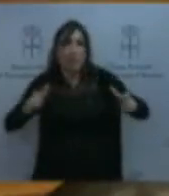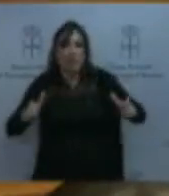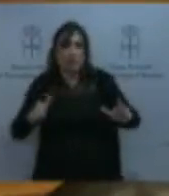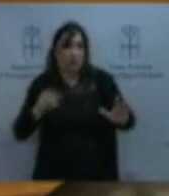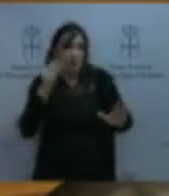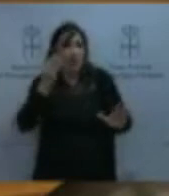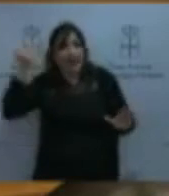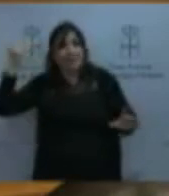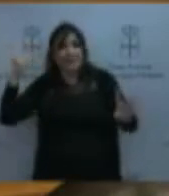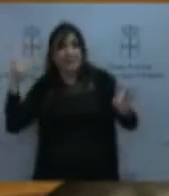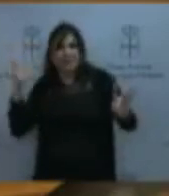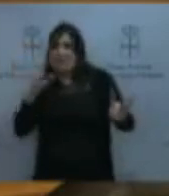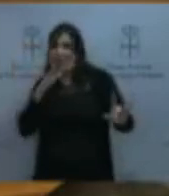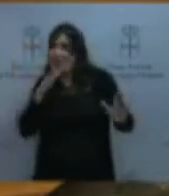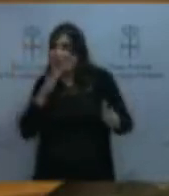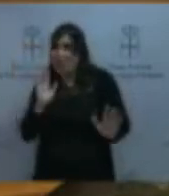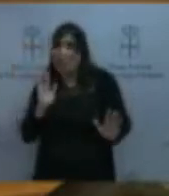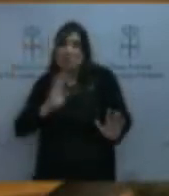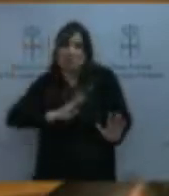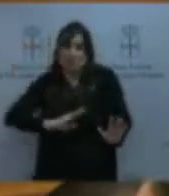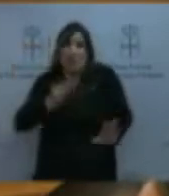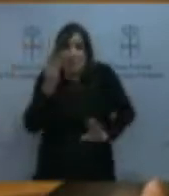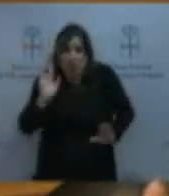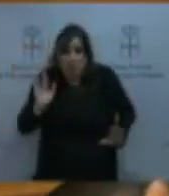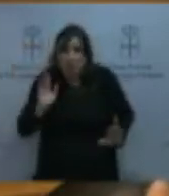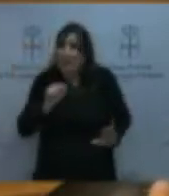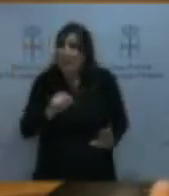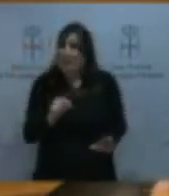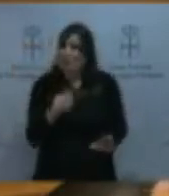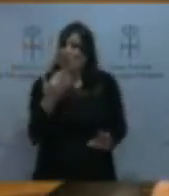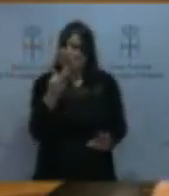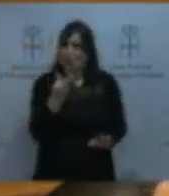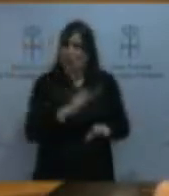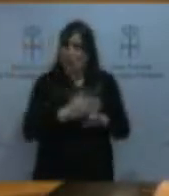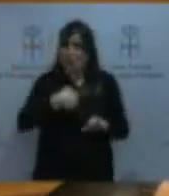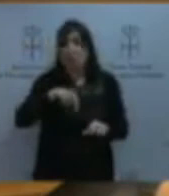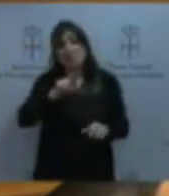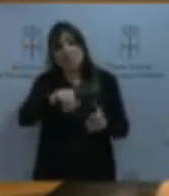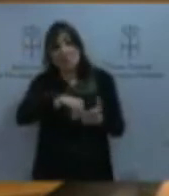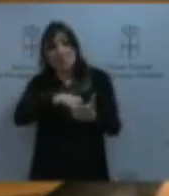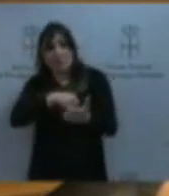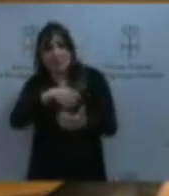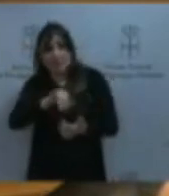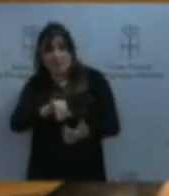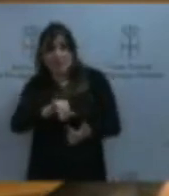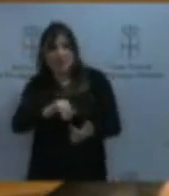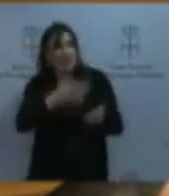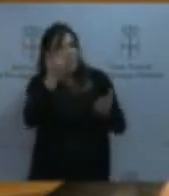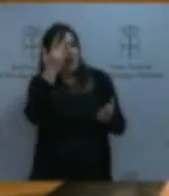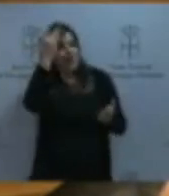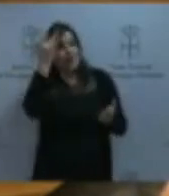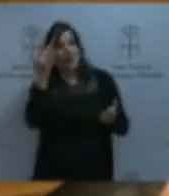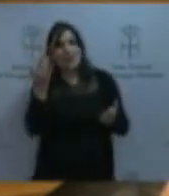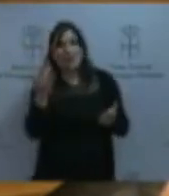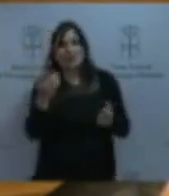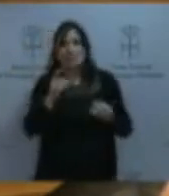yo creo que esa es nuestra ventaja, pero tenemos otras debilidades. ¿Usted se imagina lo que va a ser el encarecimiento de los tipos de interés en